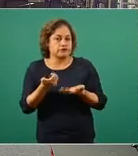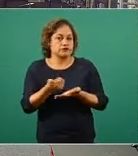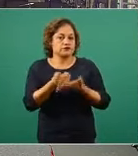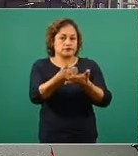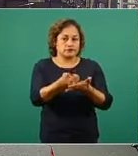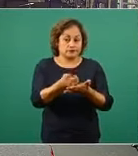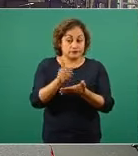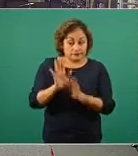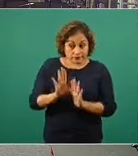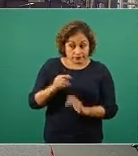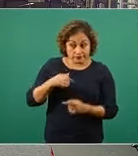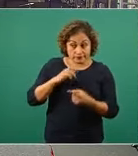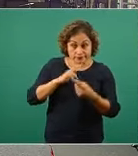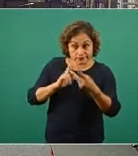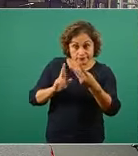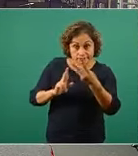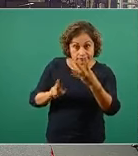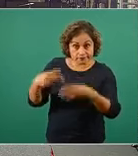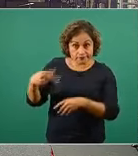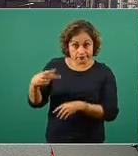Ok. Adelante, por favor.